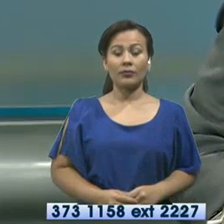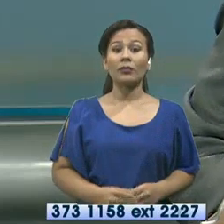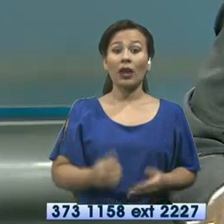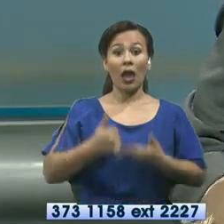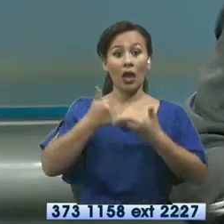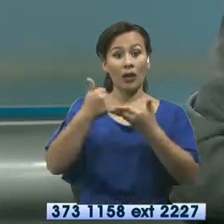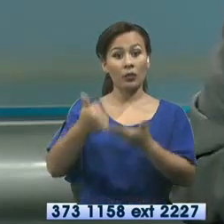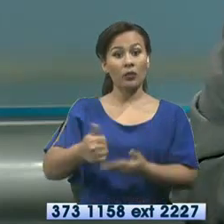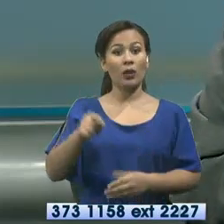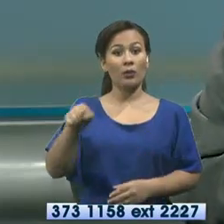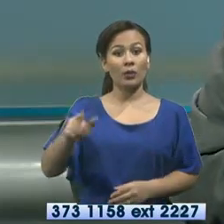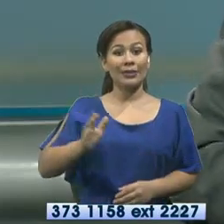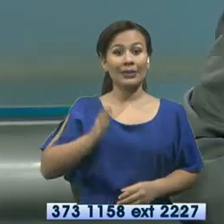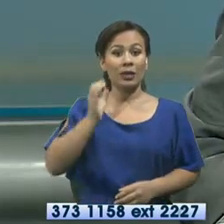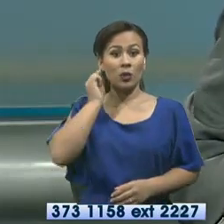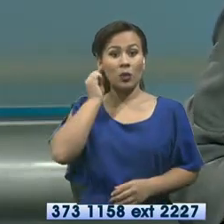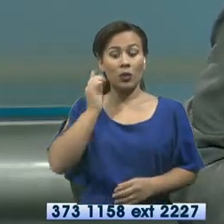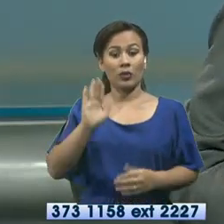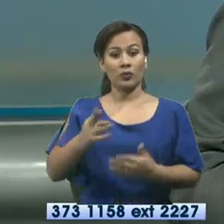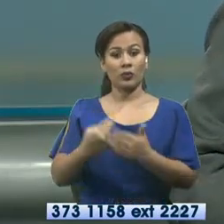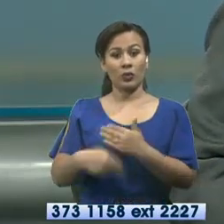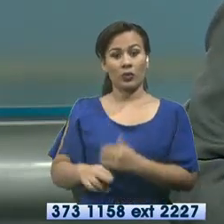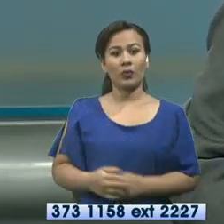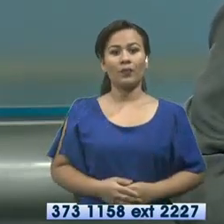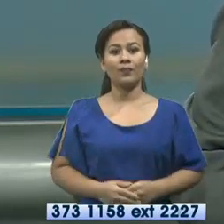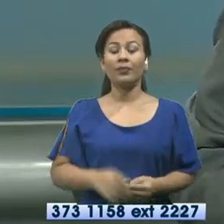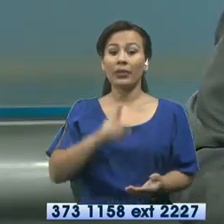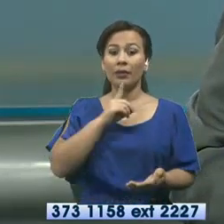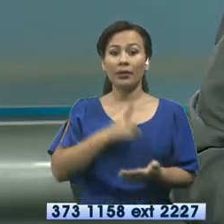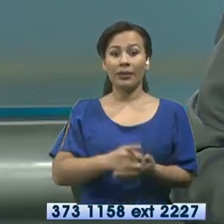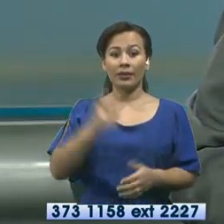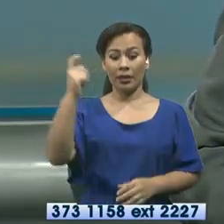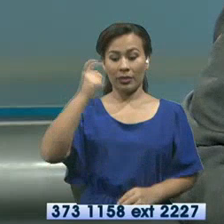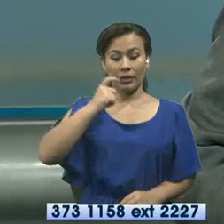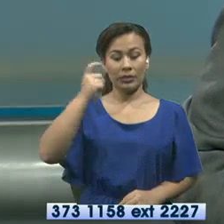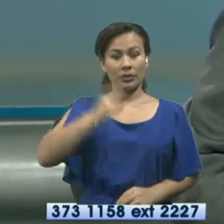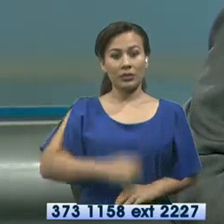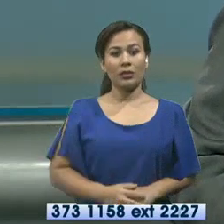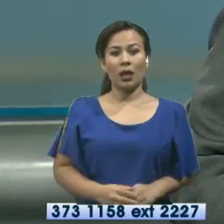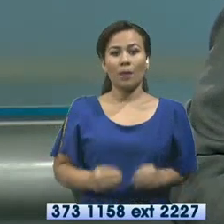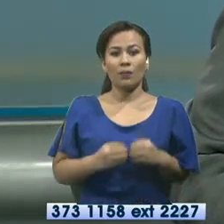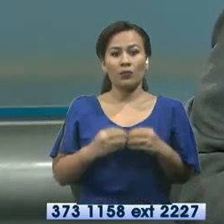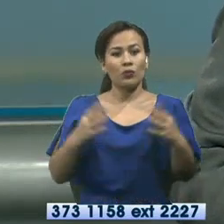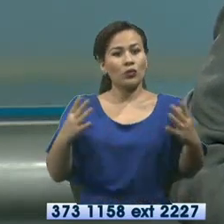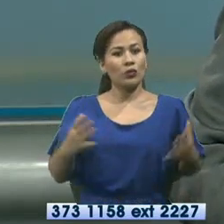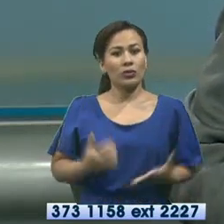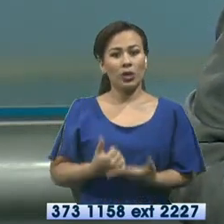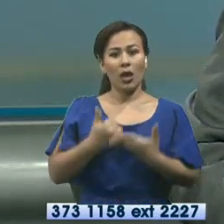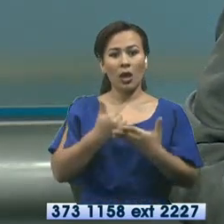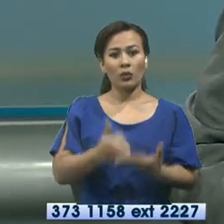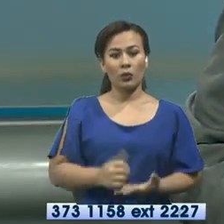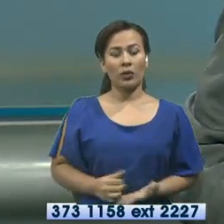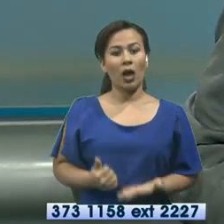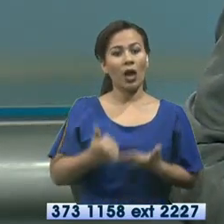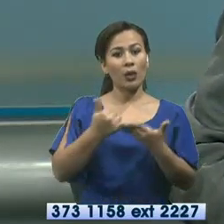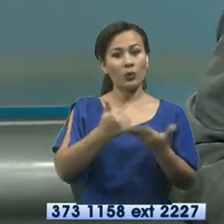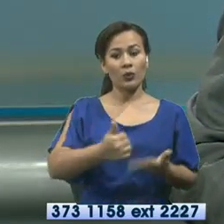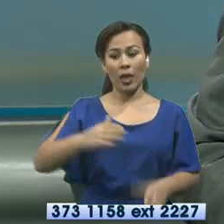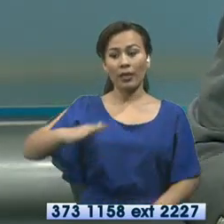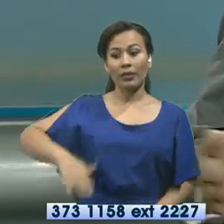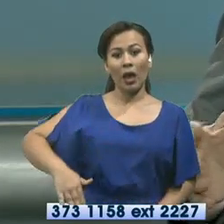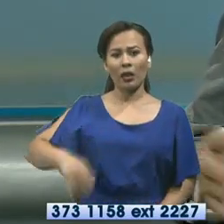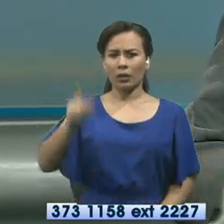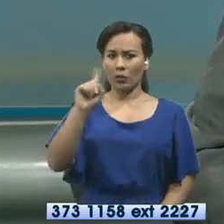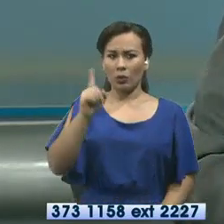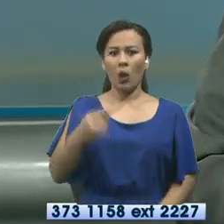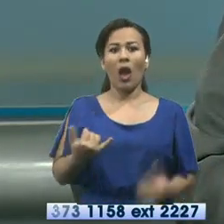Ayudemos a esta señora y a su hijo. De verdad necesitan de inmediato la ayuda. Ayuda que llega tarde no es ayuda. Por lo tanto,